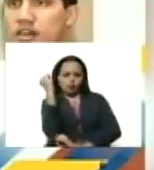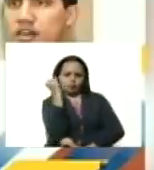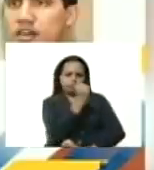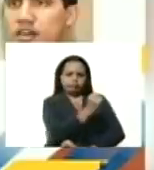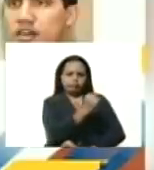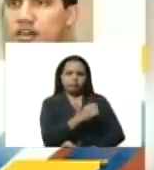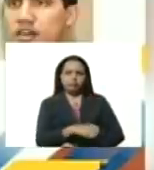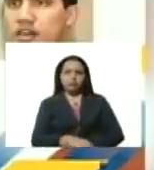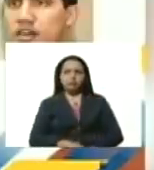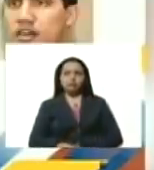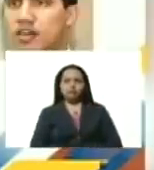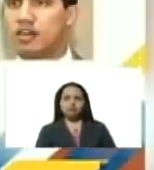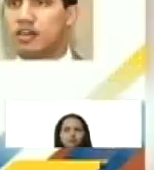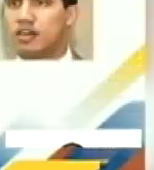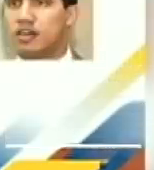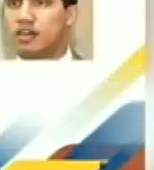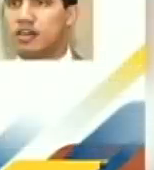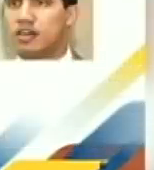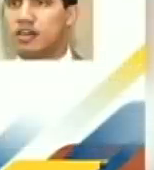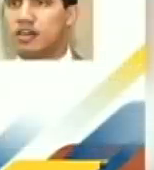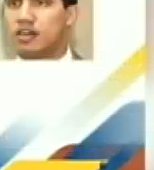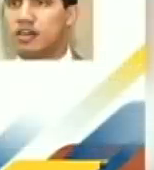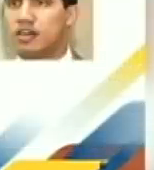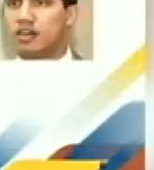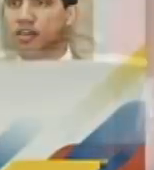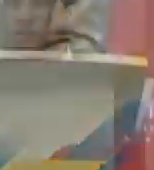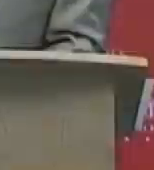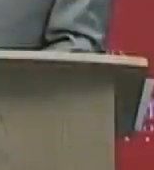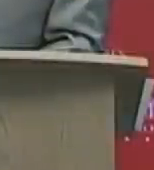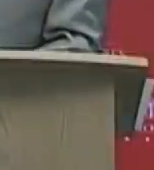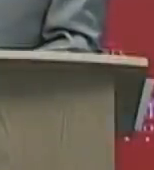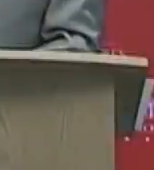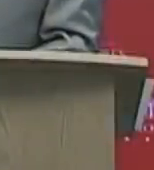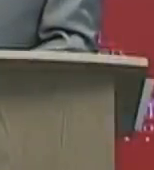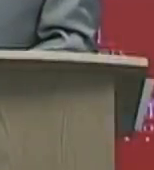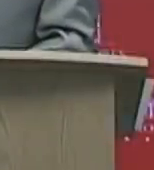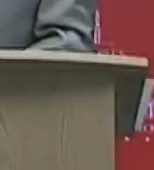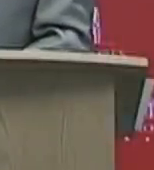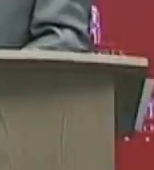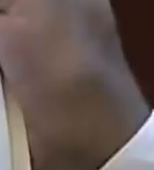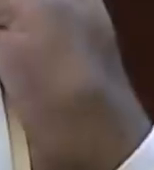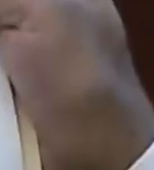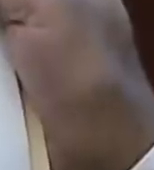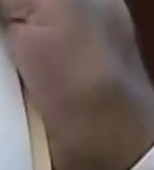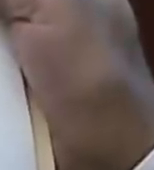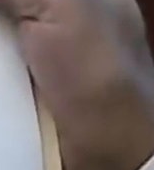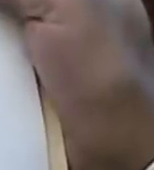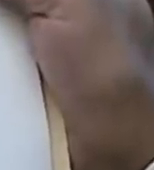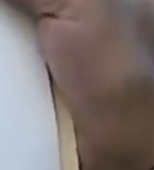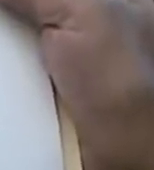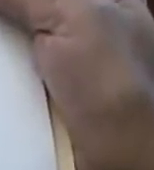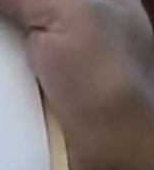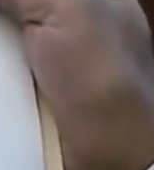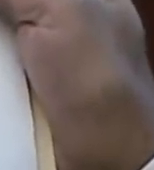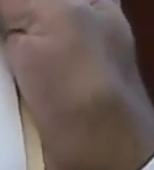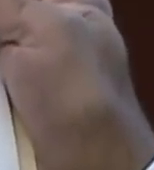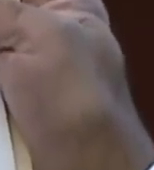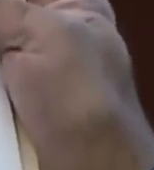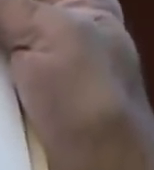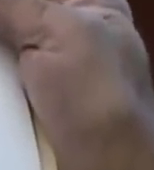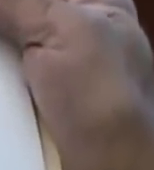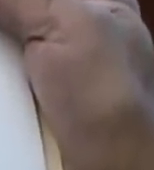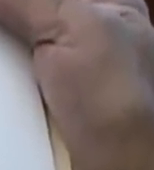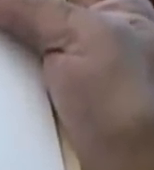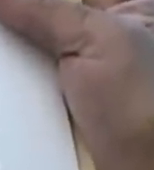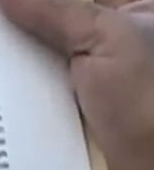explica por qué en este contrato Juan Guaidó acepta que se asesine al